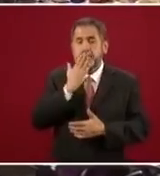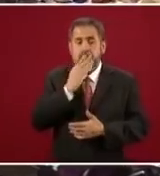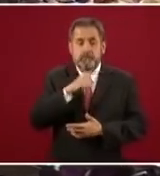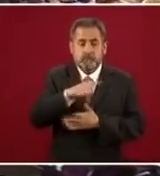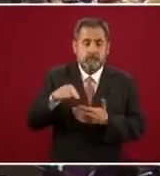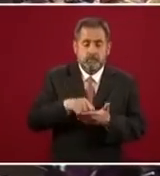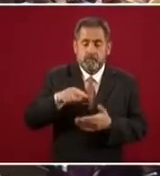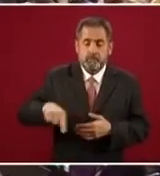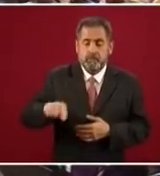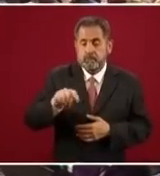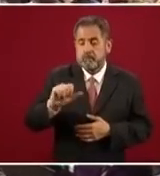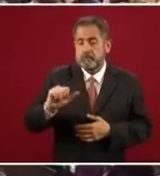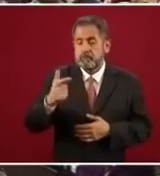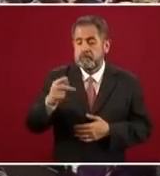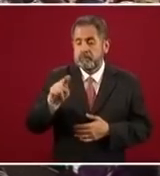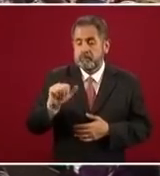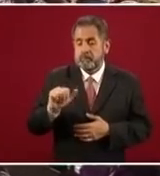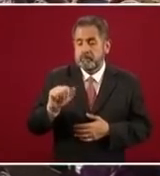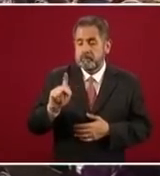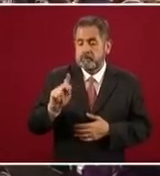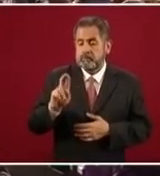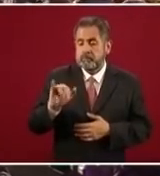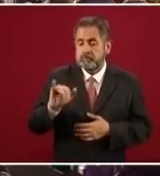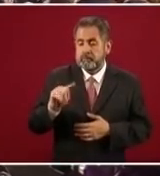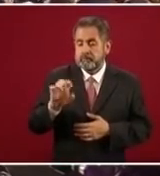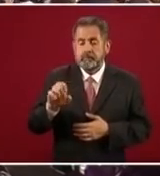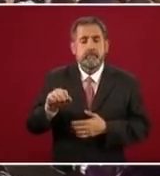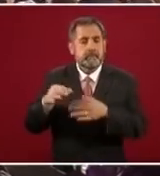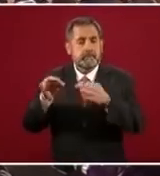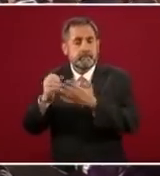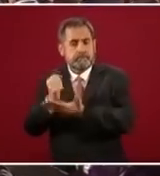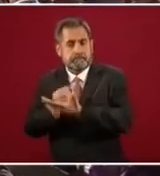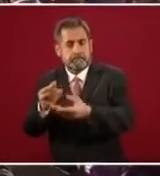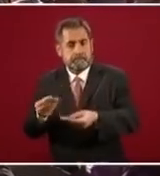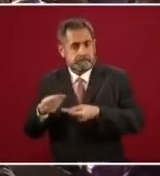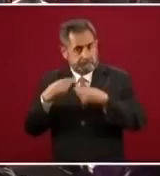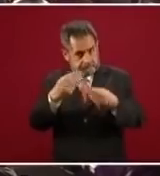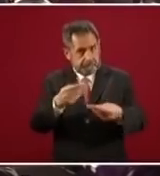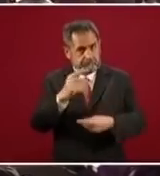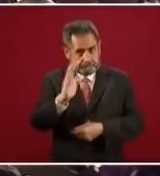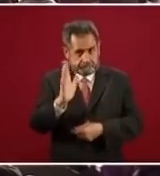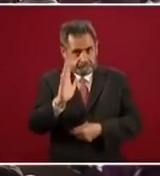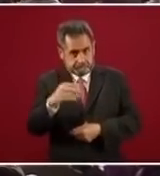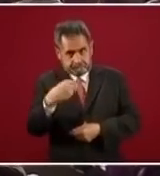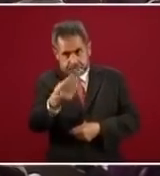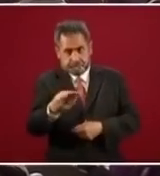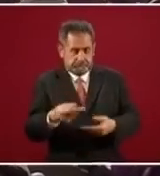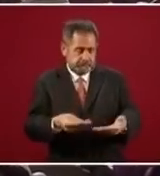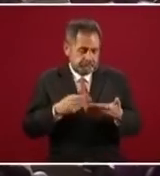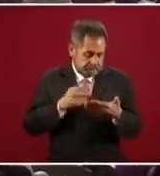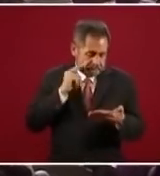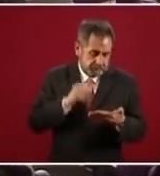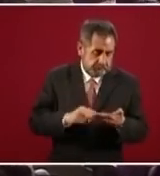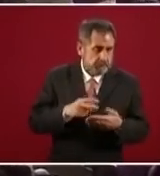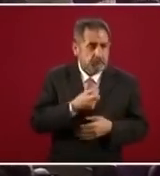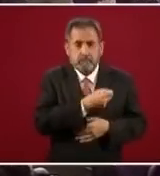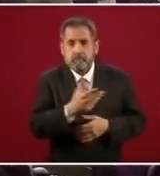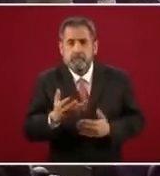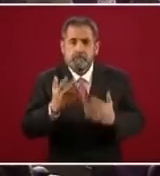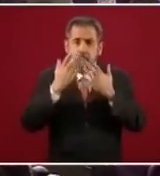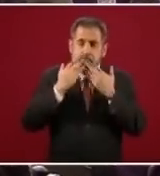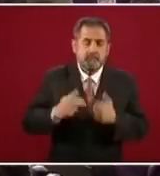tengo entendido que le entregaron un documento en donde ponían un aspecto de ausencia de personal